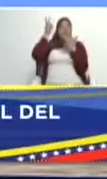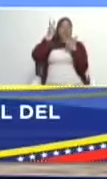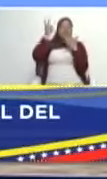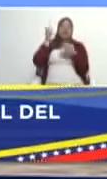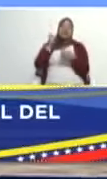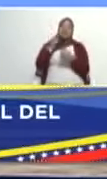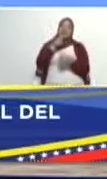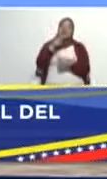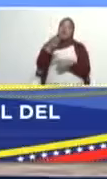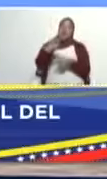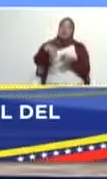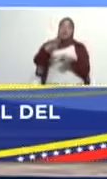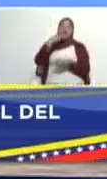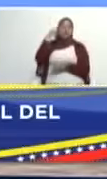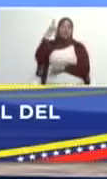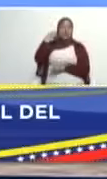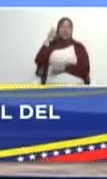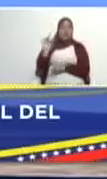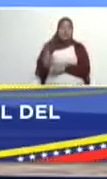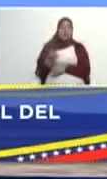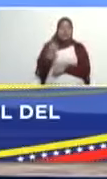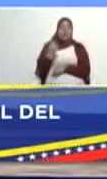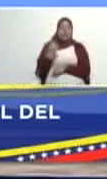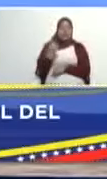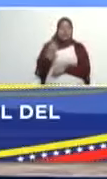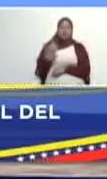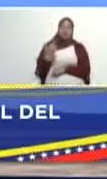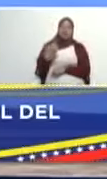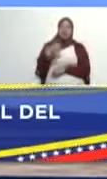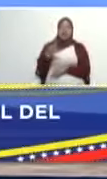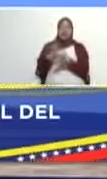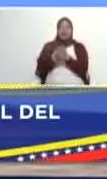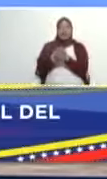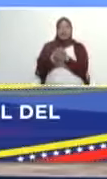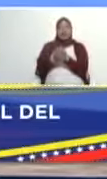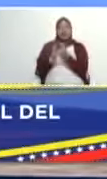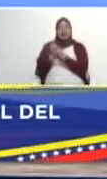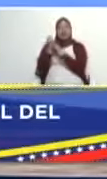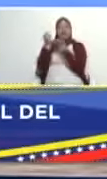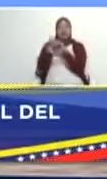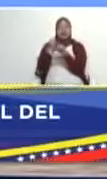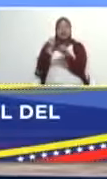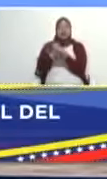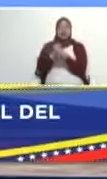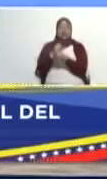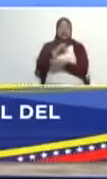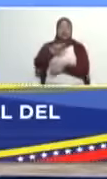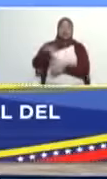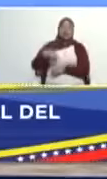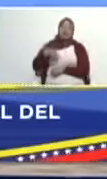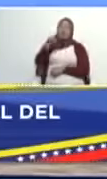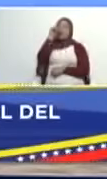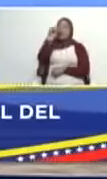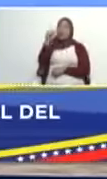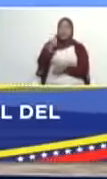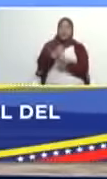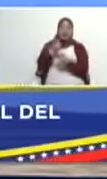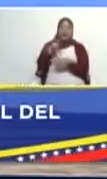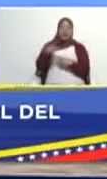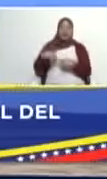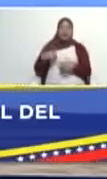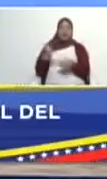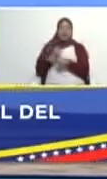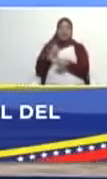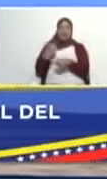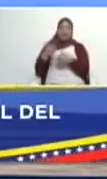el negro primero, Andrés Sote, José Leonardo Chirino, Ezequiel Zamora, ¿de dónde venimos? Ese es el